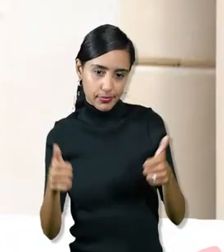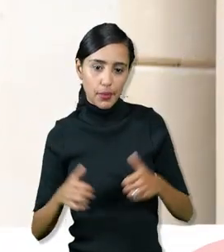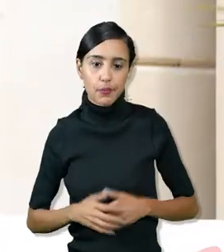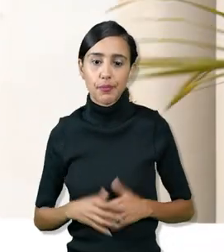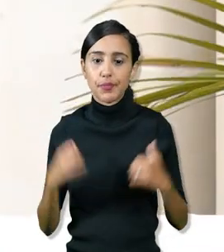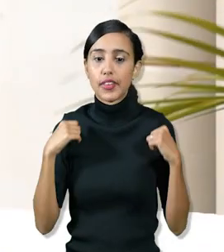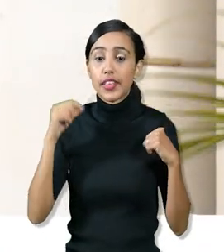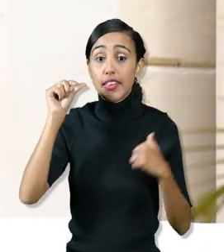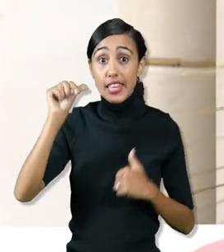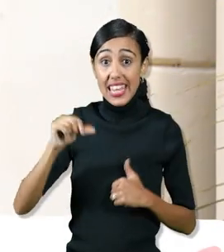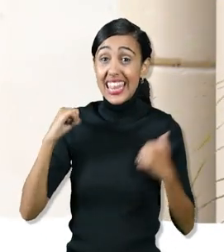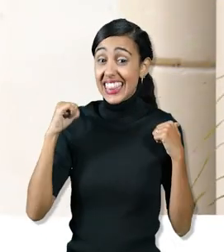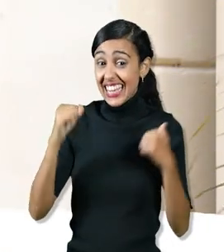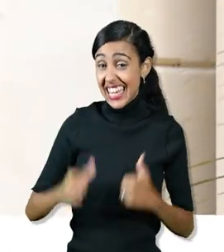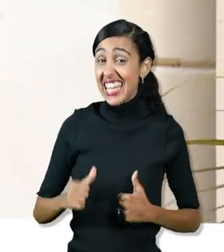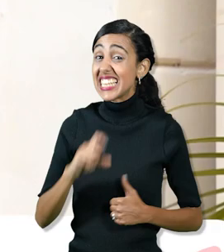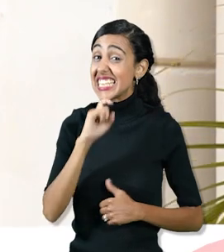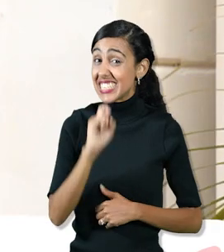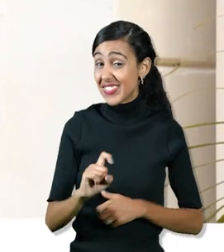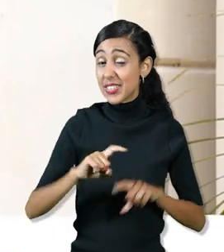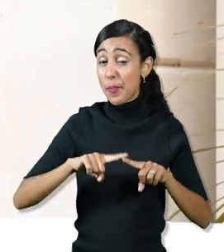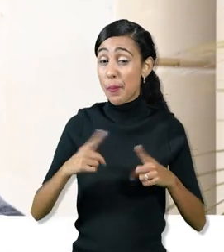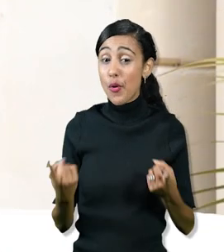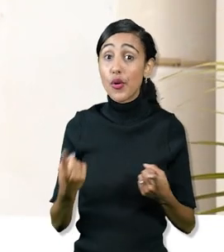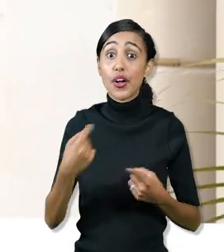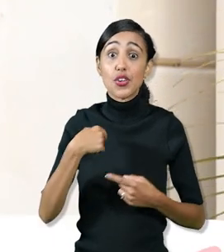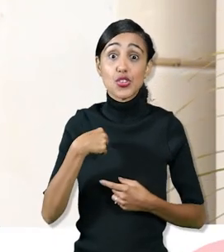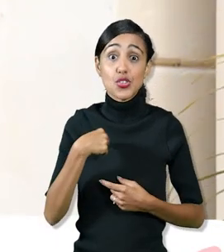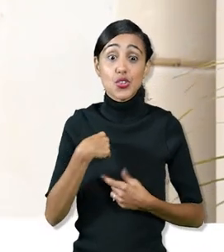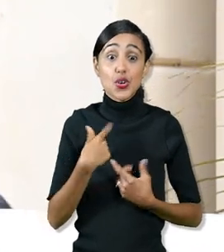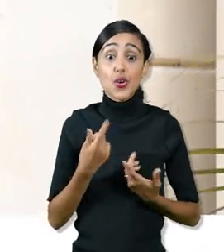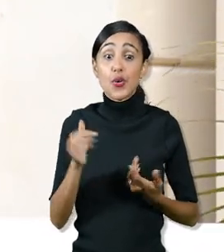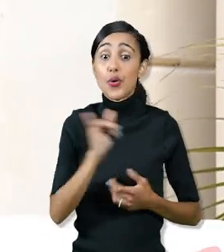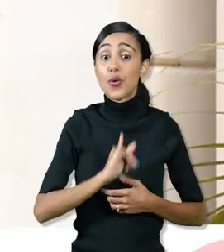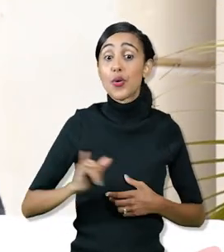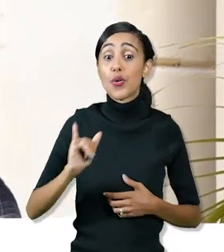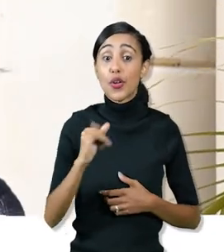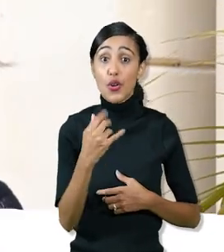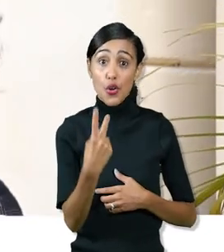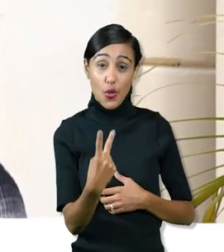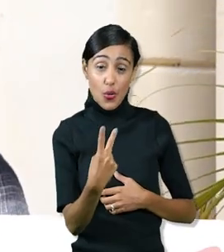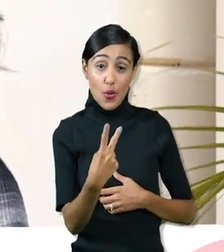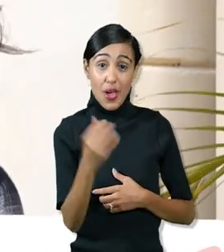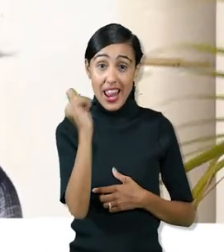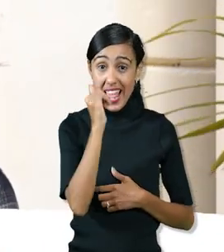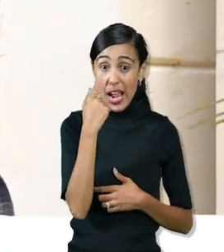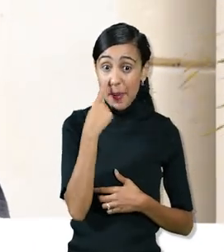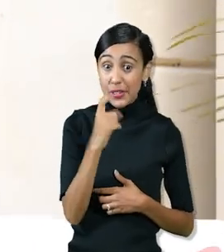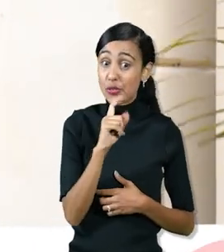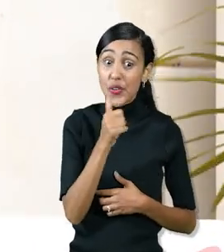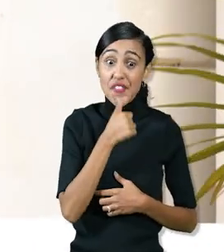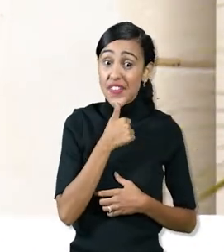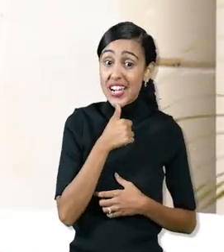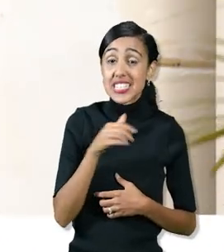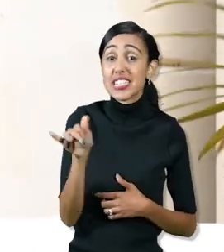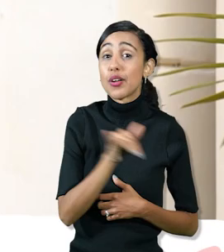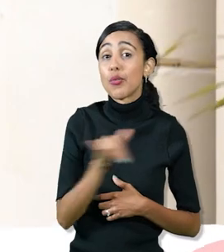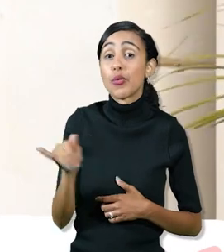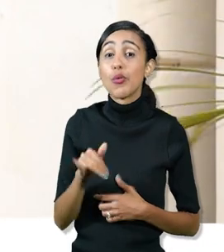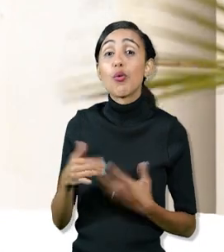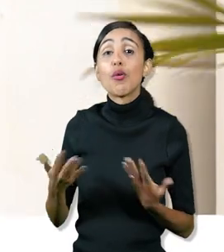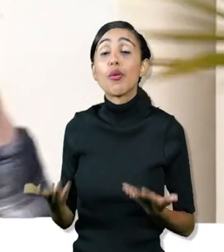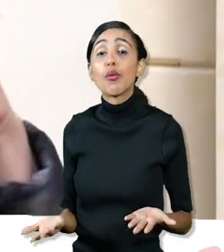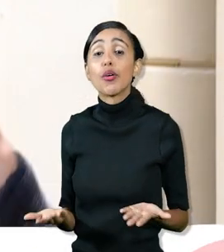la dirección está difícil también, porque cuando uno es el que está a los dos lados de la cámara, no es fácil. Y